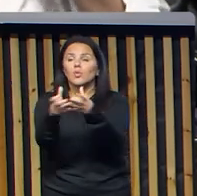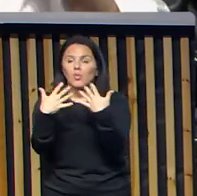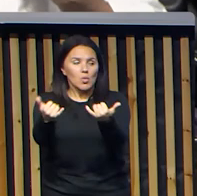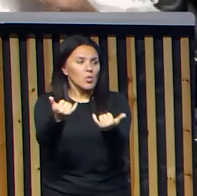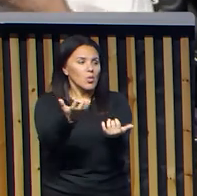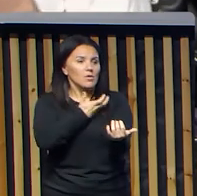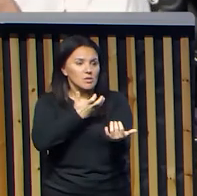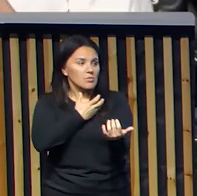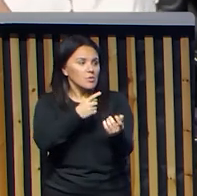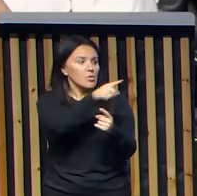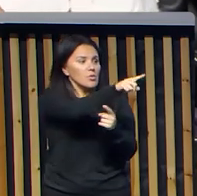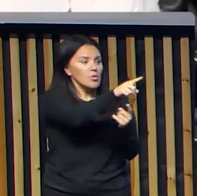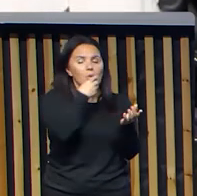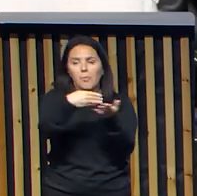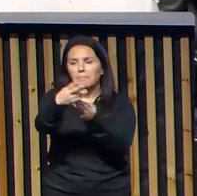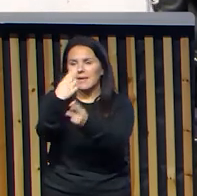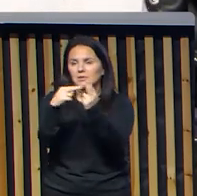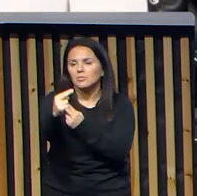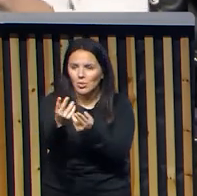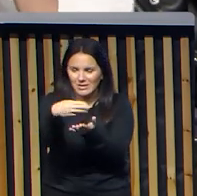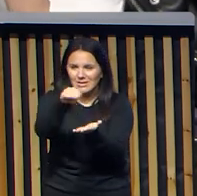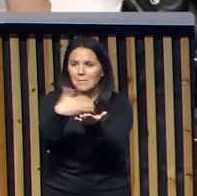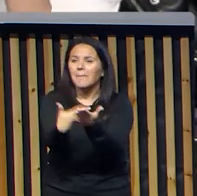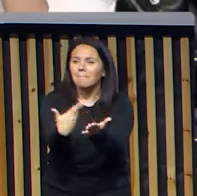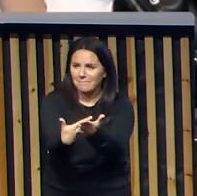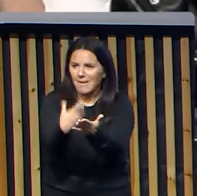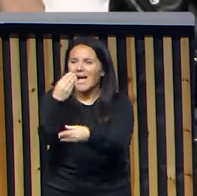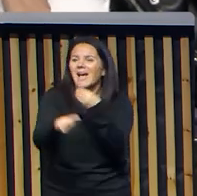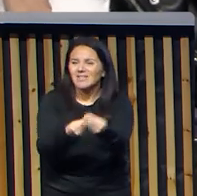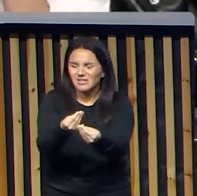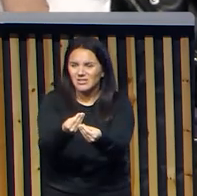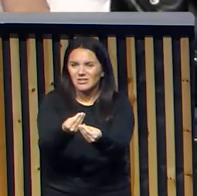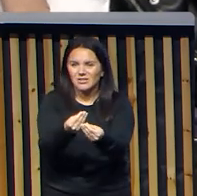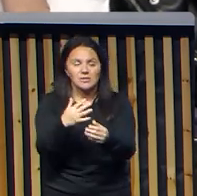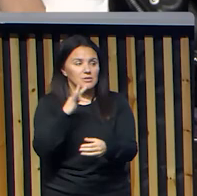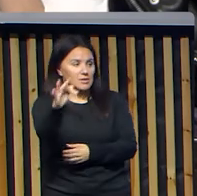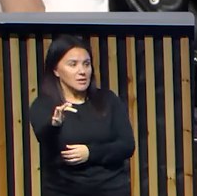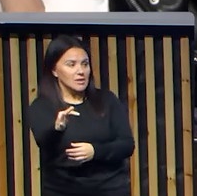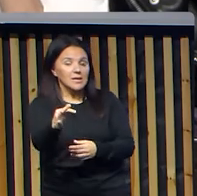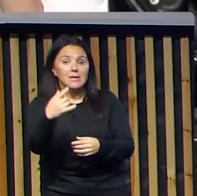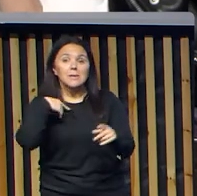eso es me han levantado la mano sí